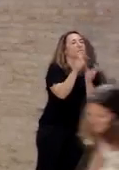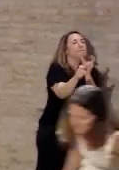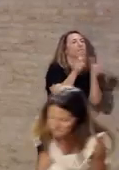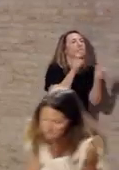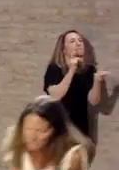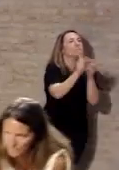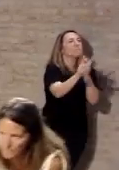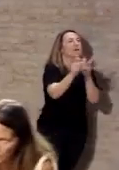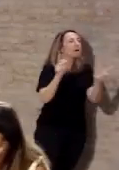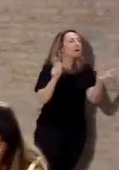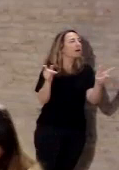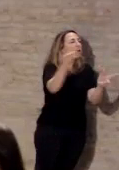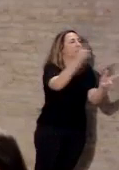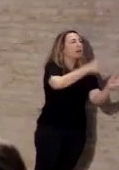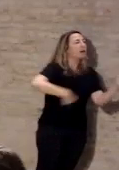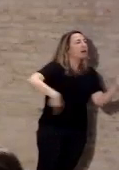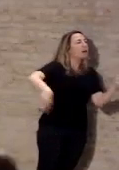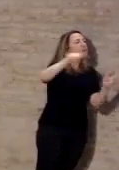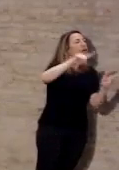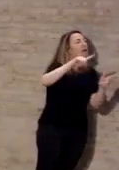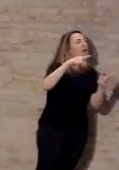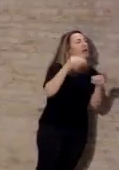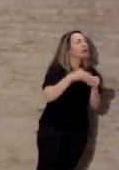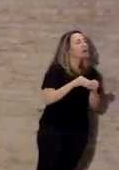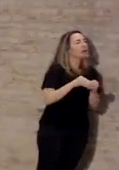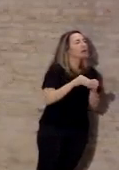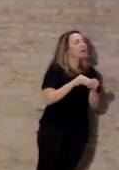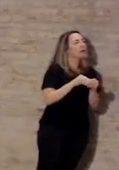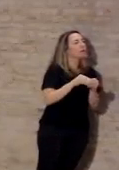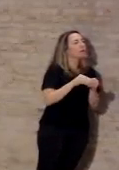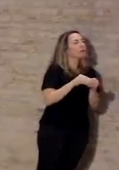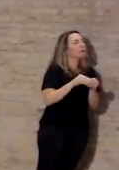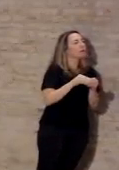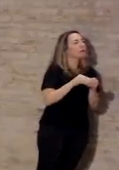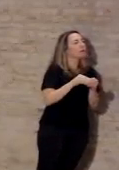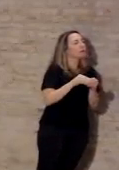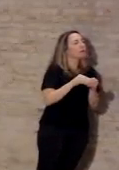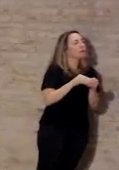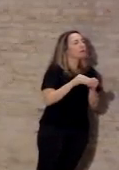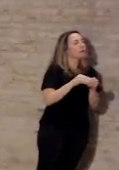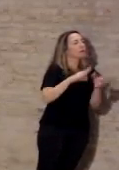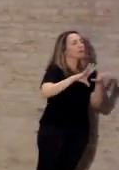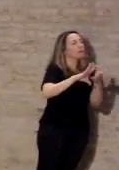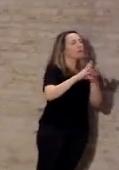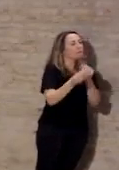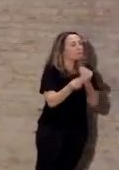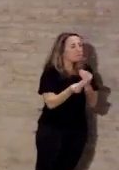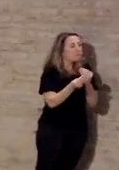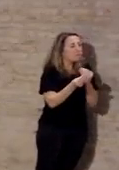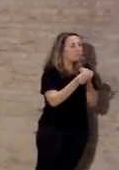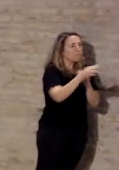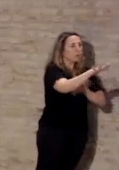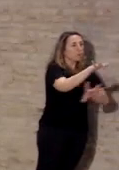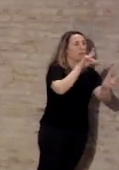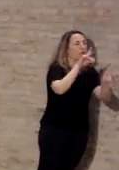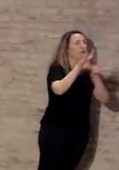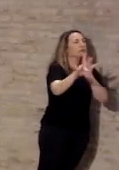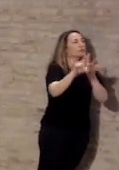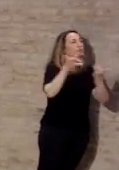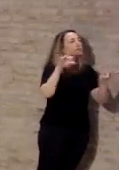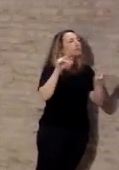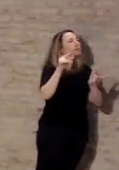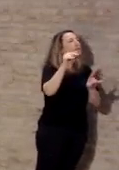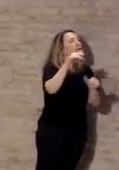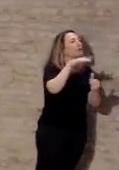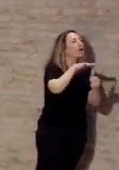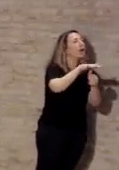que son que son este tomadas en cuenta como un como criterios para abordar